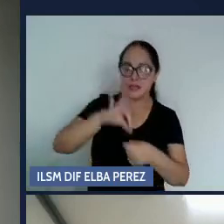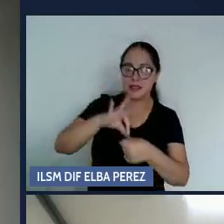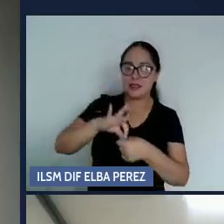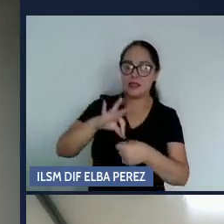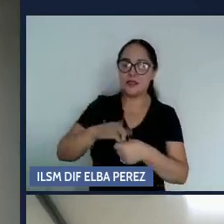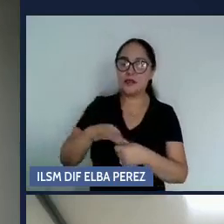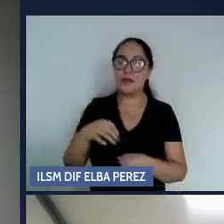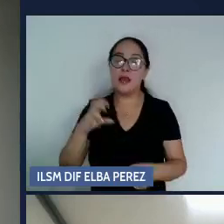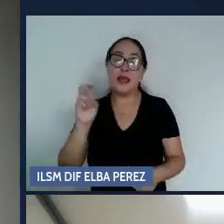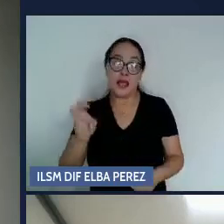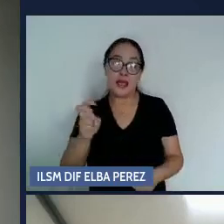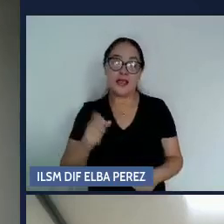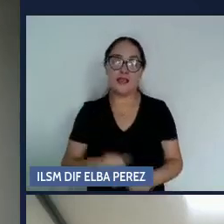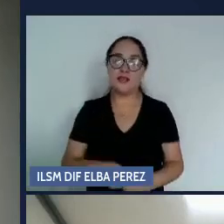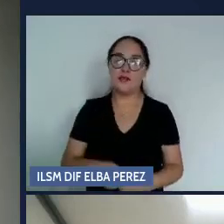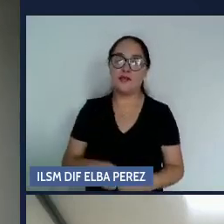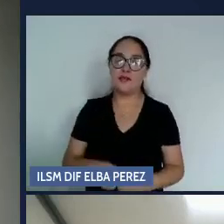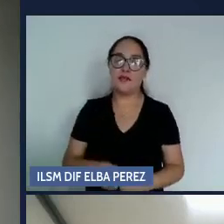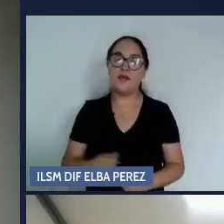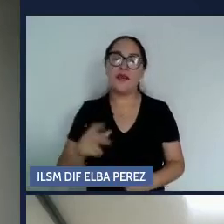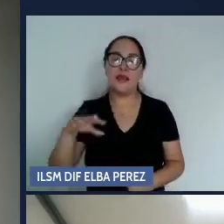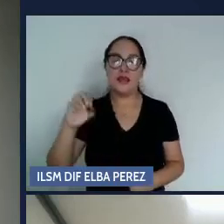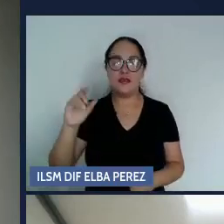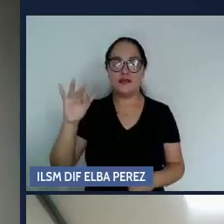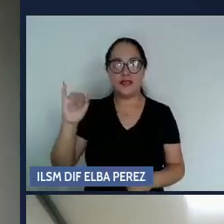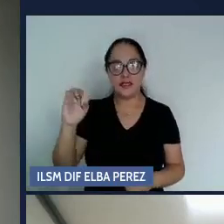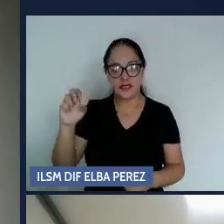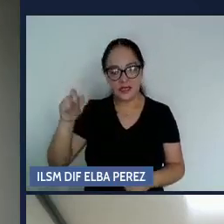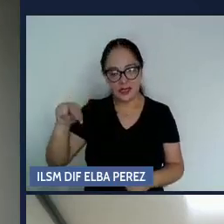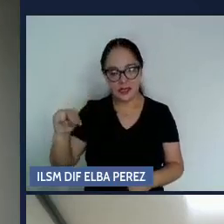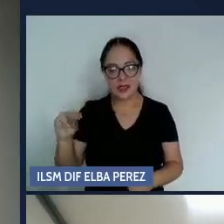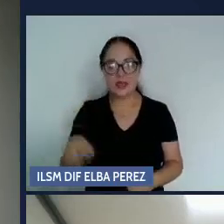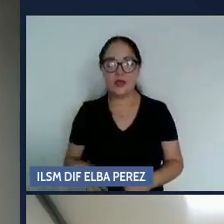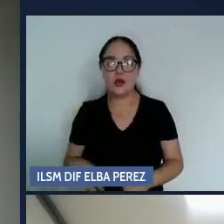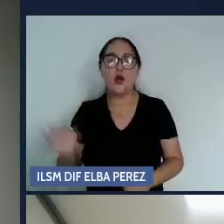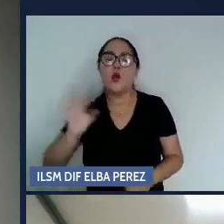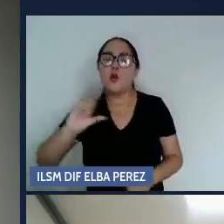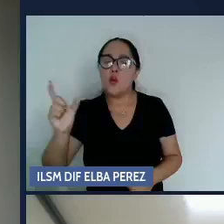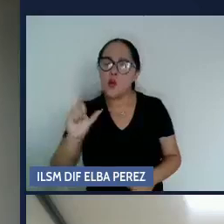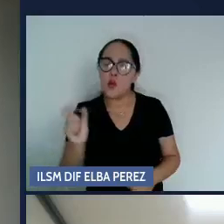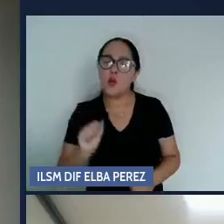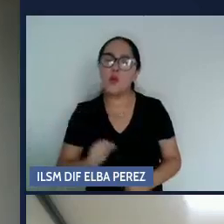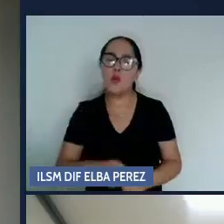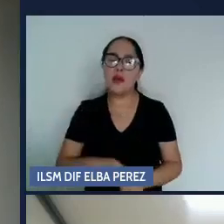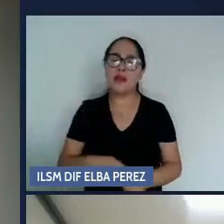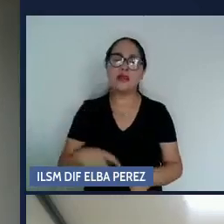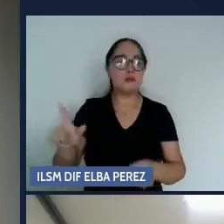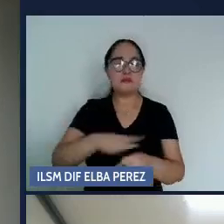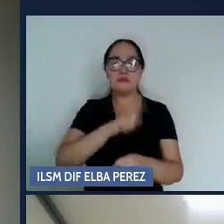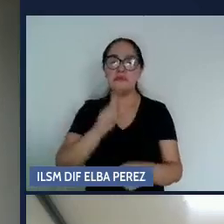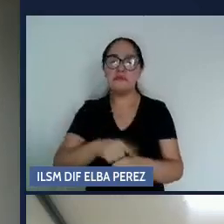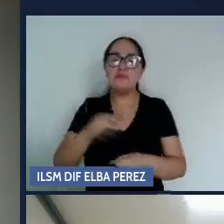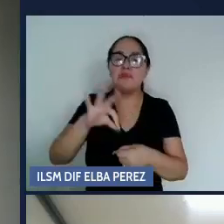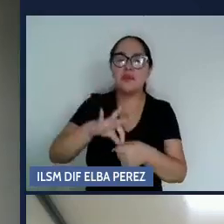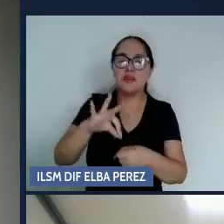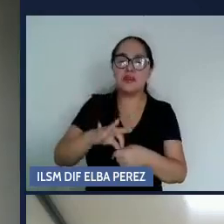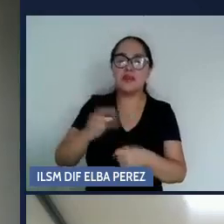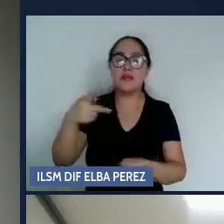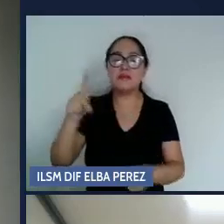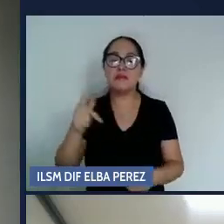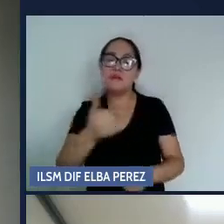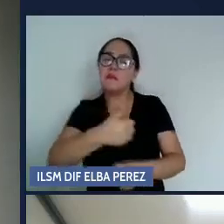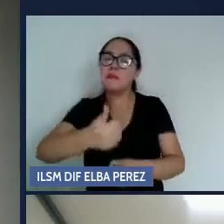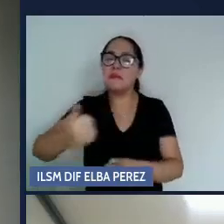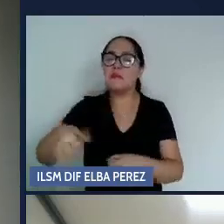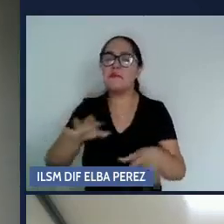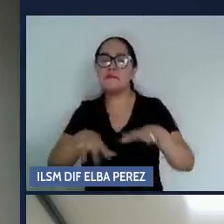Cuando hay elecciones locales, regularmente las organiza un organismo público local o un instituto